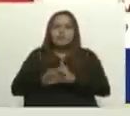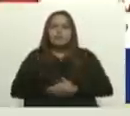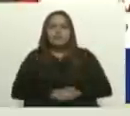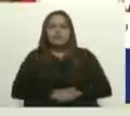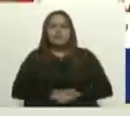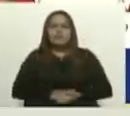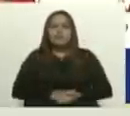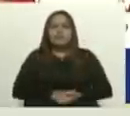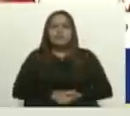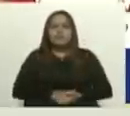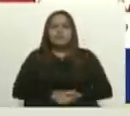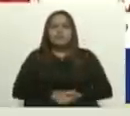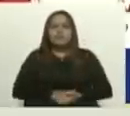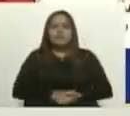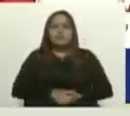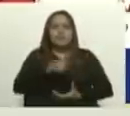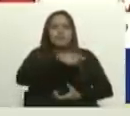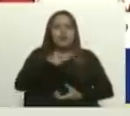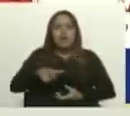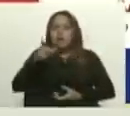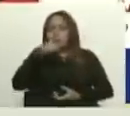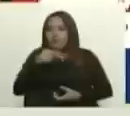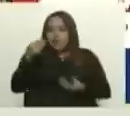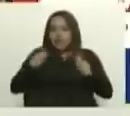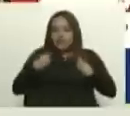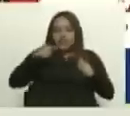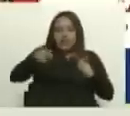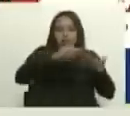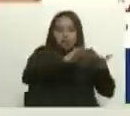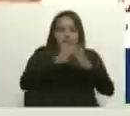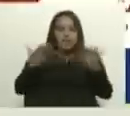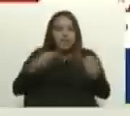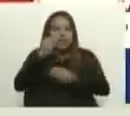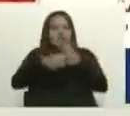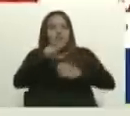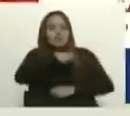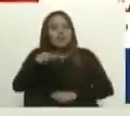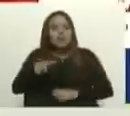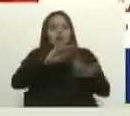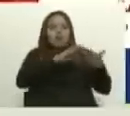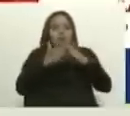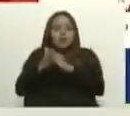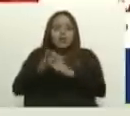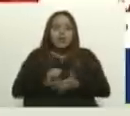con gente que no es de esa comunidad. ¿Qué hace la gente de la comunidad? Reacciona.